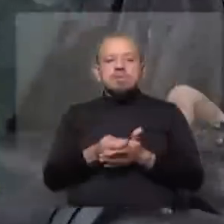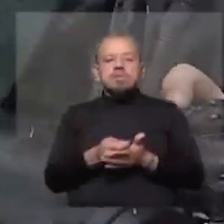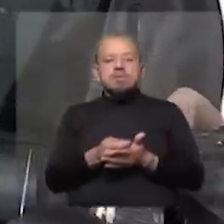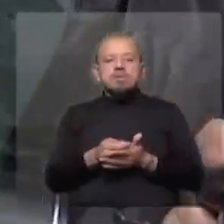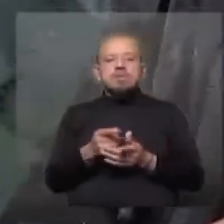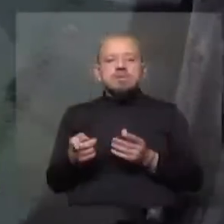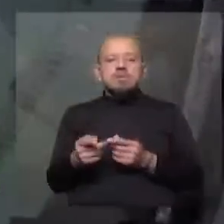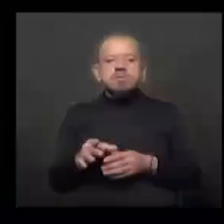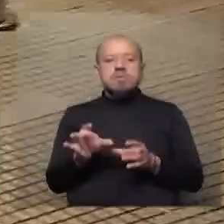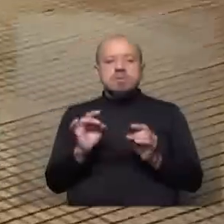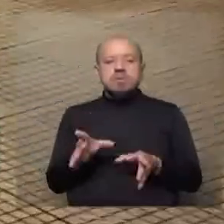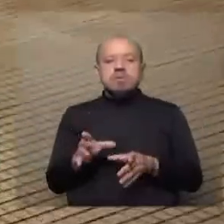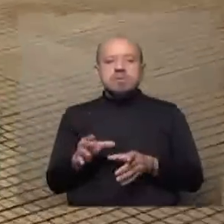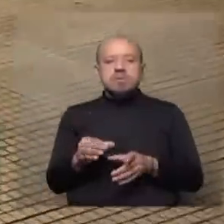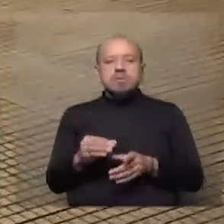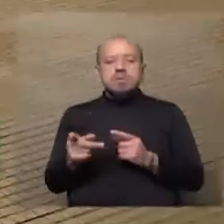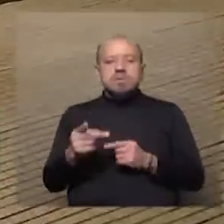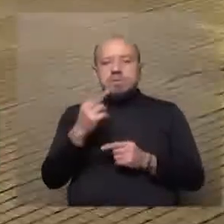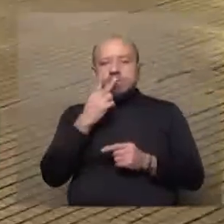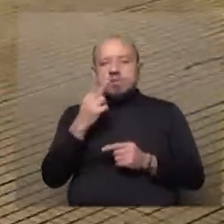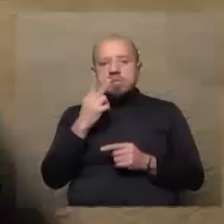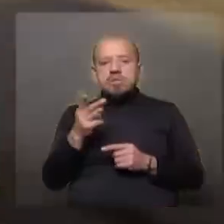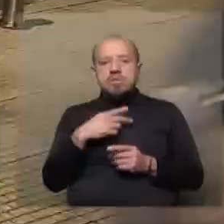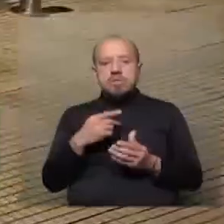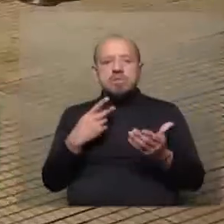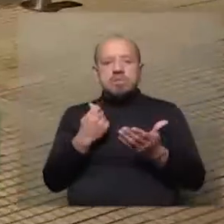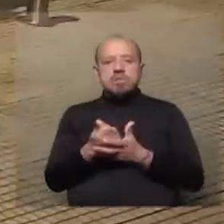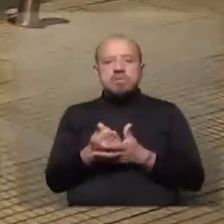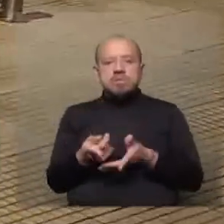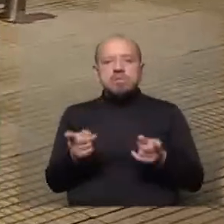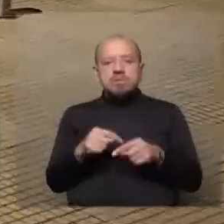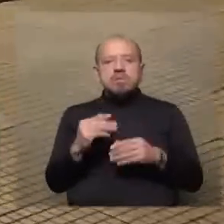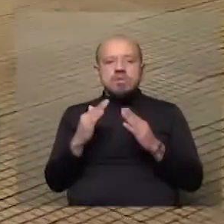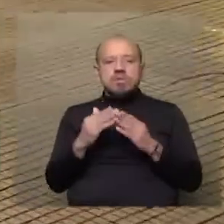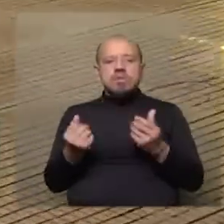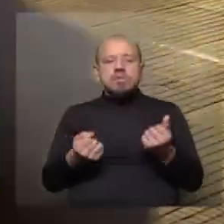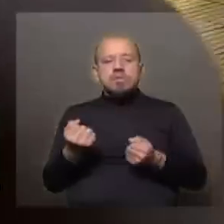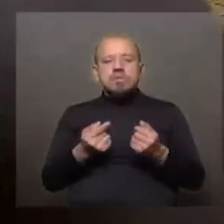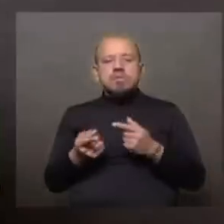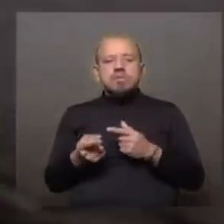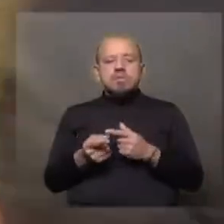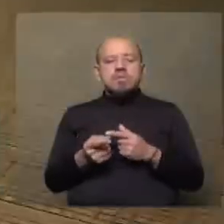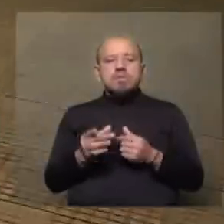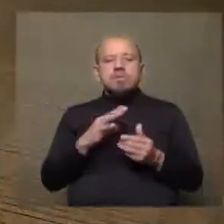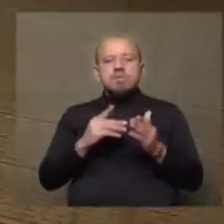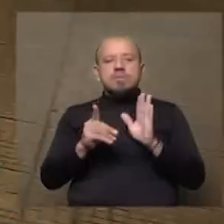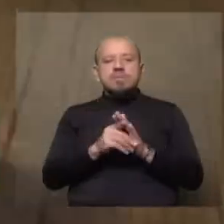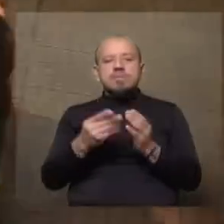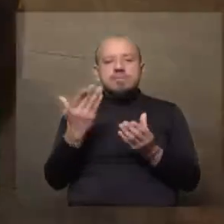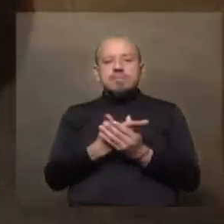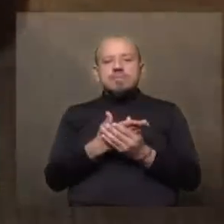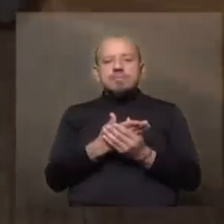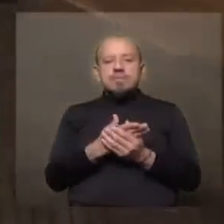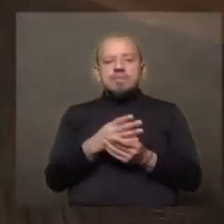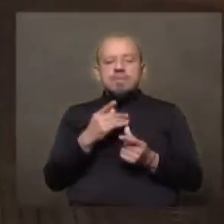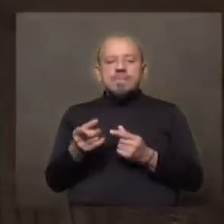ahí y solo me dio una cajilla de cigarros que me compró cuando estaba volviendo a mi casa en su auto en el documento se afirma que de la investigación